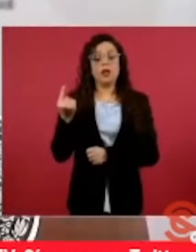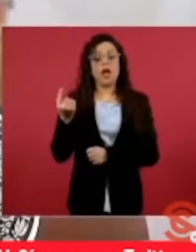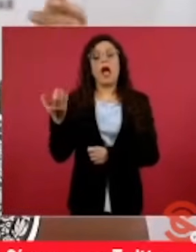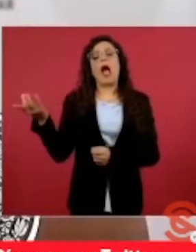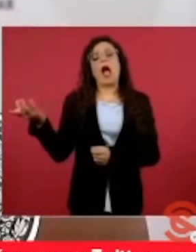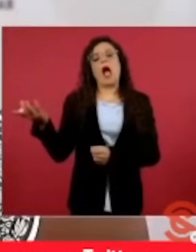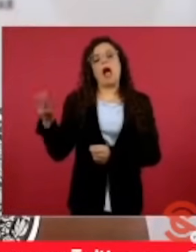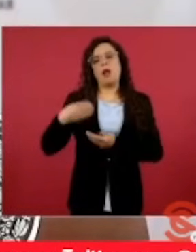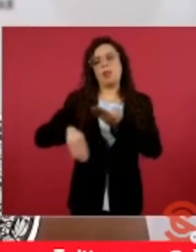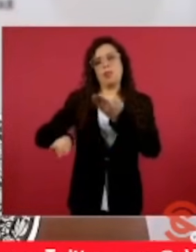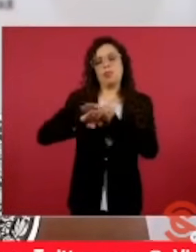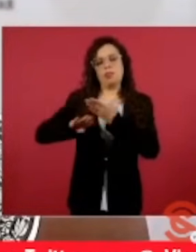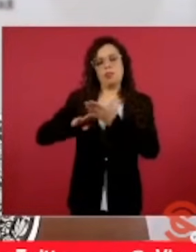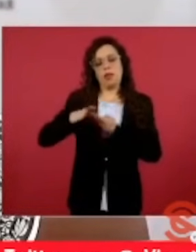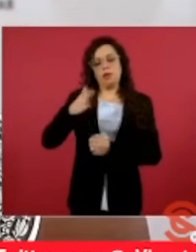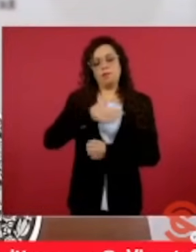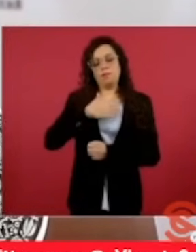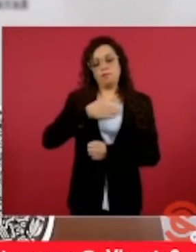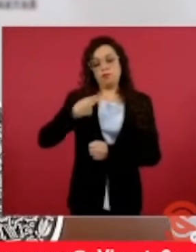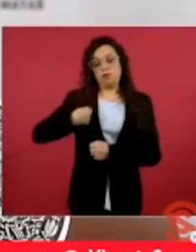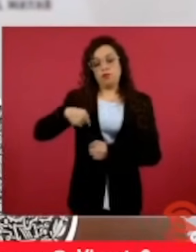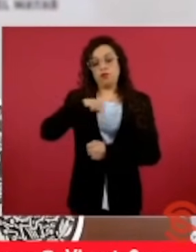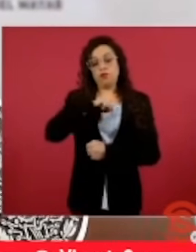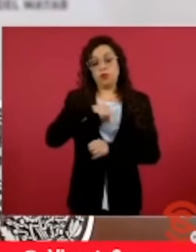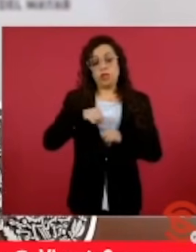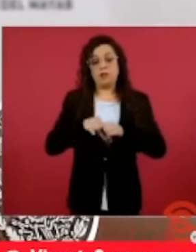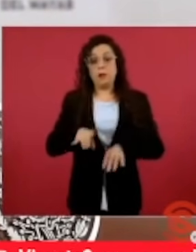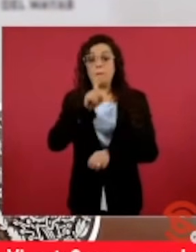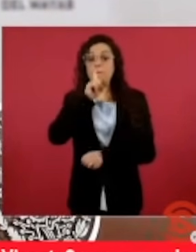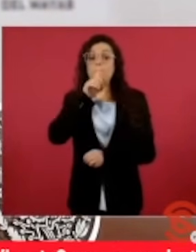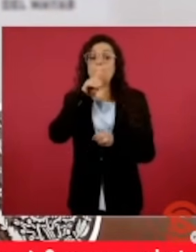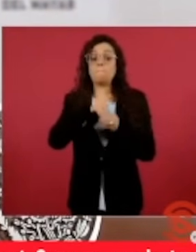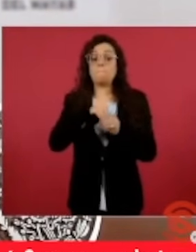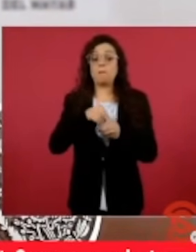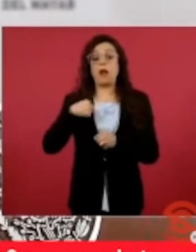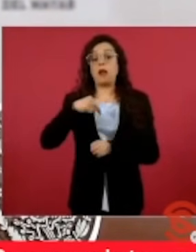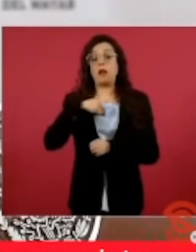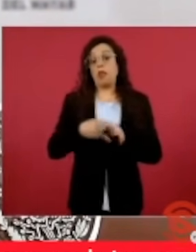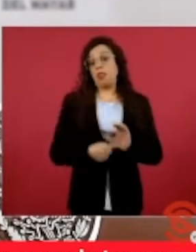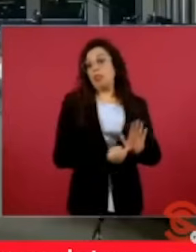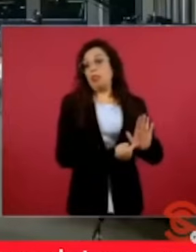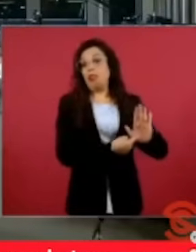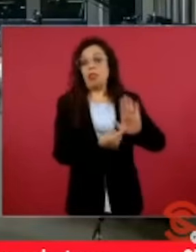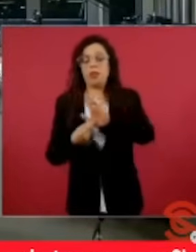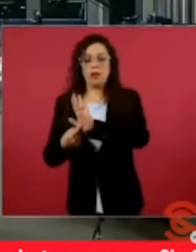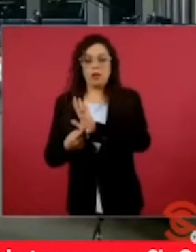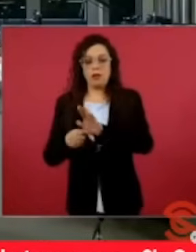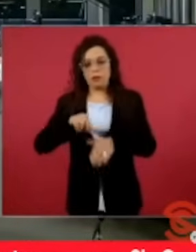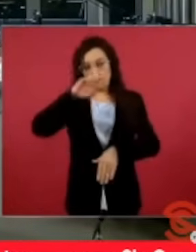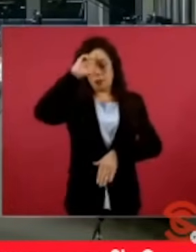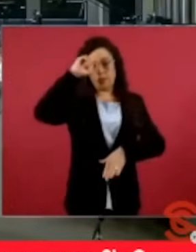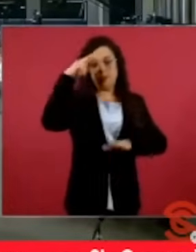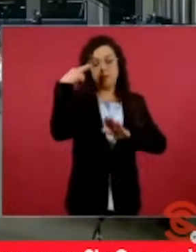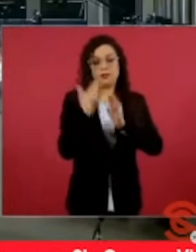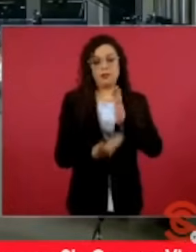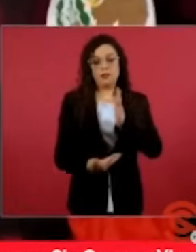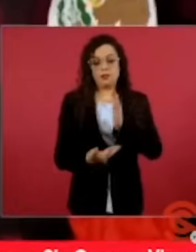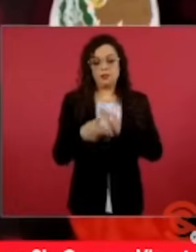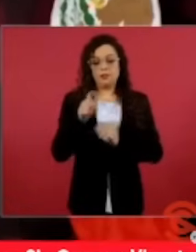Este dando información reservada cómo se llama estamos violando